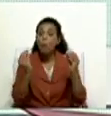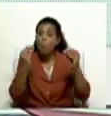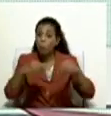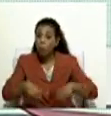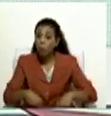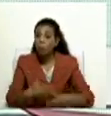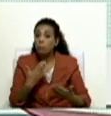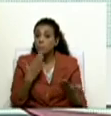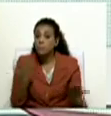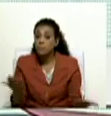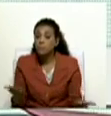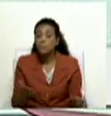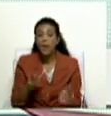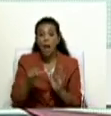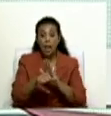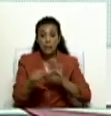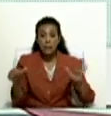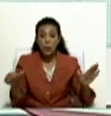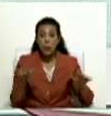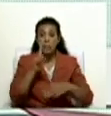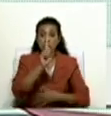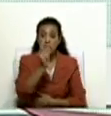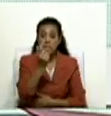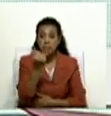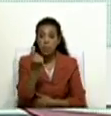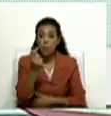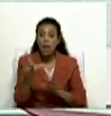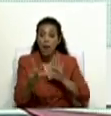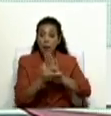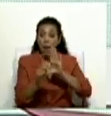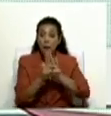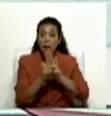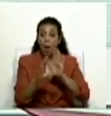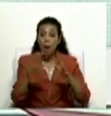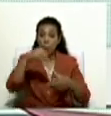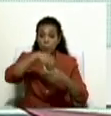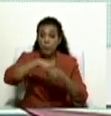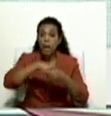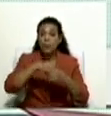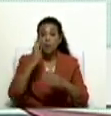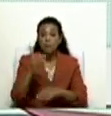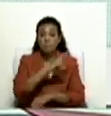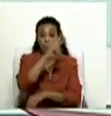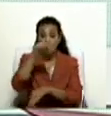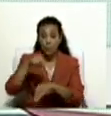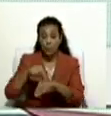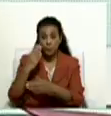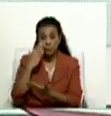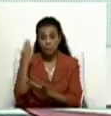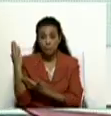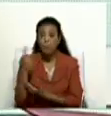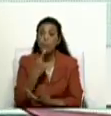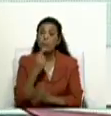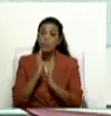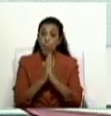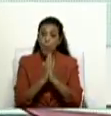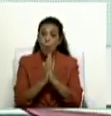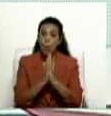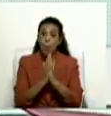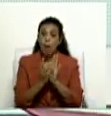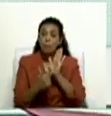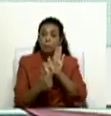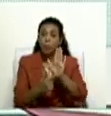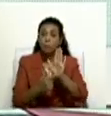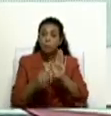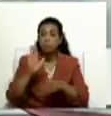establecido en el artículo 111 del reglamento interior y de debates de la asamblea nacional por favor sírvanse manifestarlo